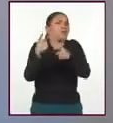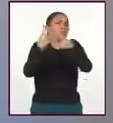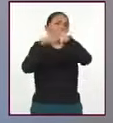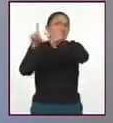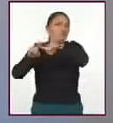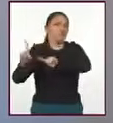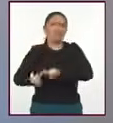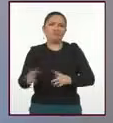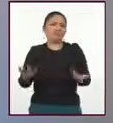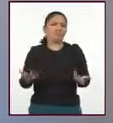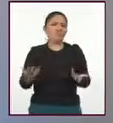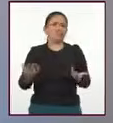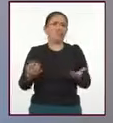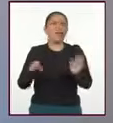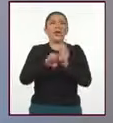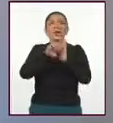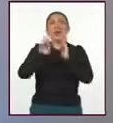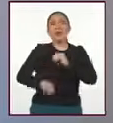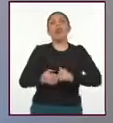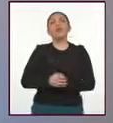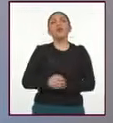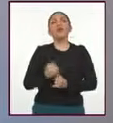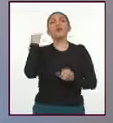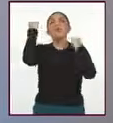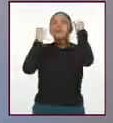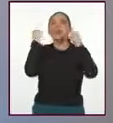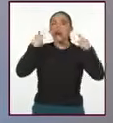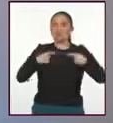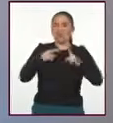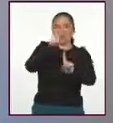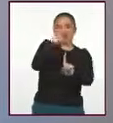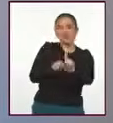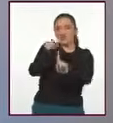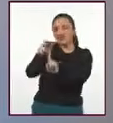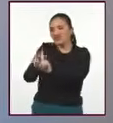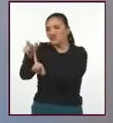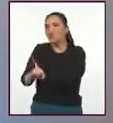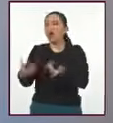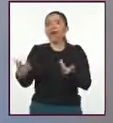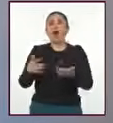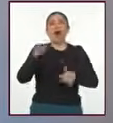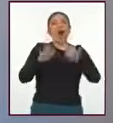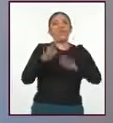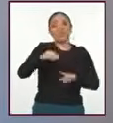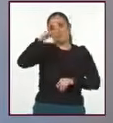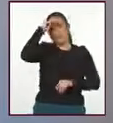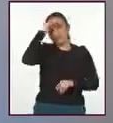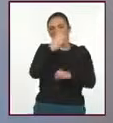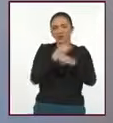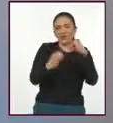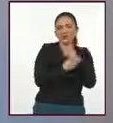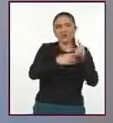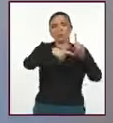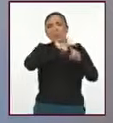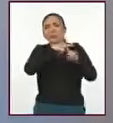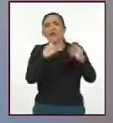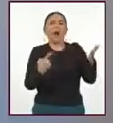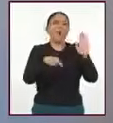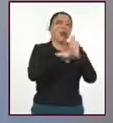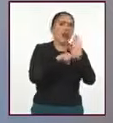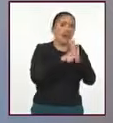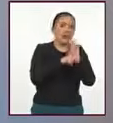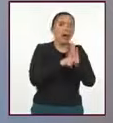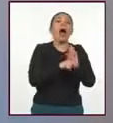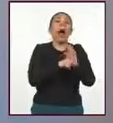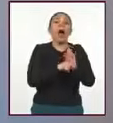ahí de prejuicios, de estereotipos, de creencias tanto positivas como negativas que nos van a acercar a